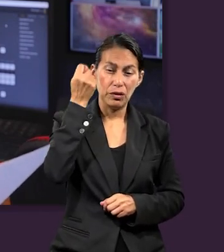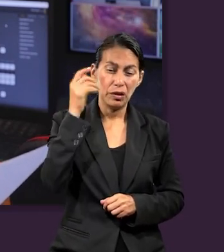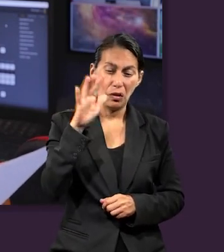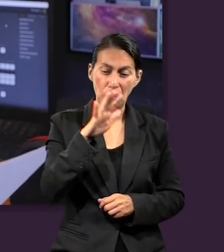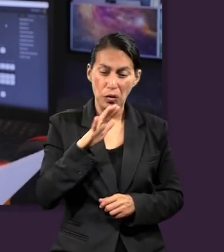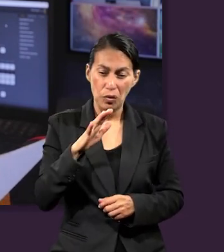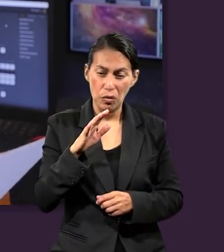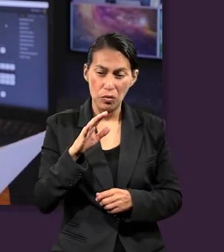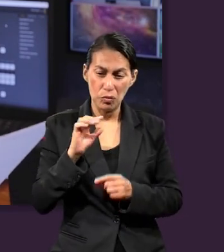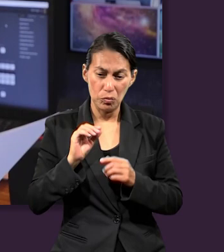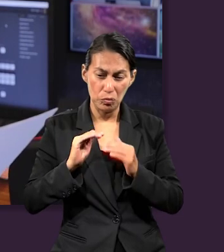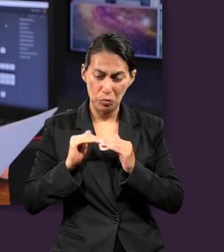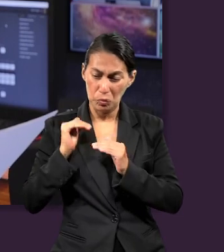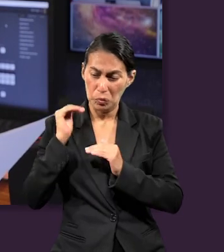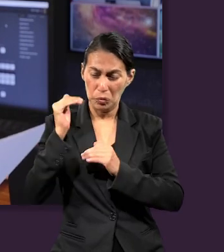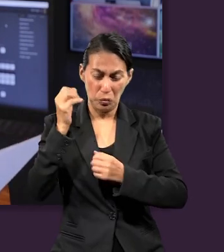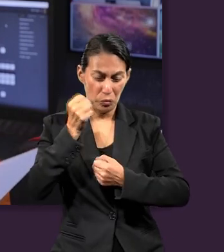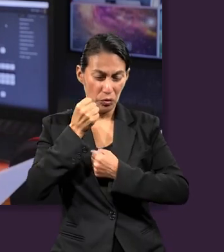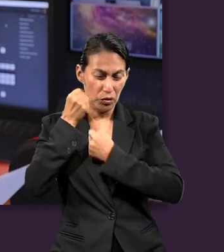entonces